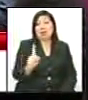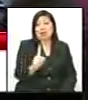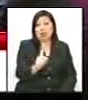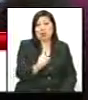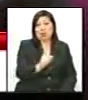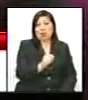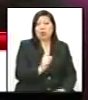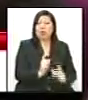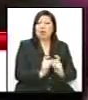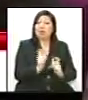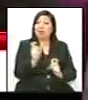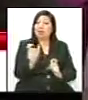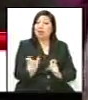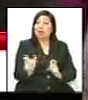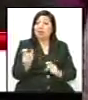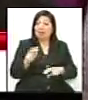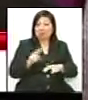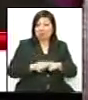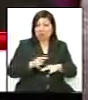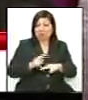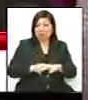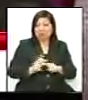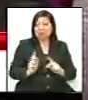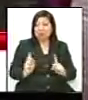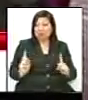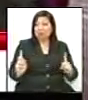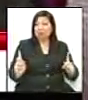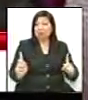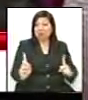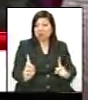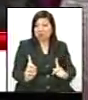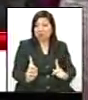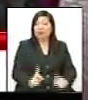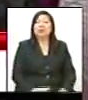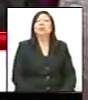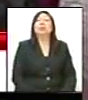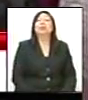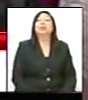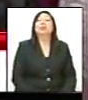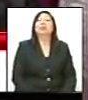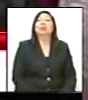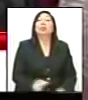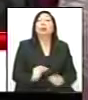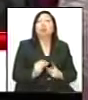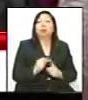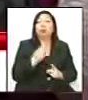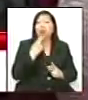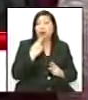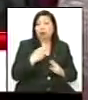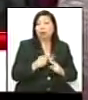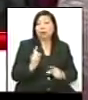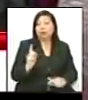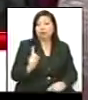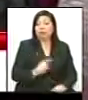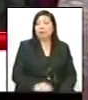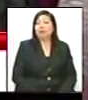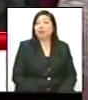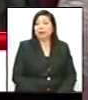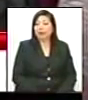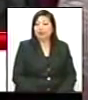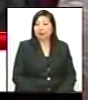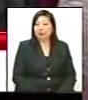Violeta, Gino Costa, Marisa Grave, Mauricio Mulder, Horacio Pacori, Gloria Montenegro, Milagros